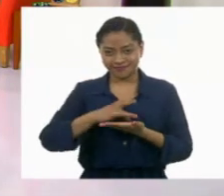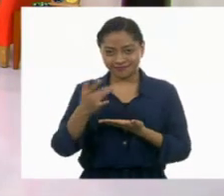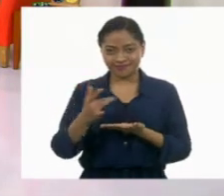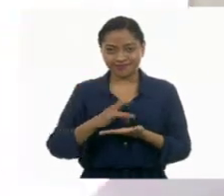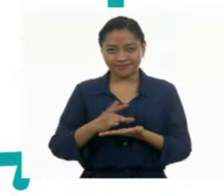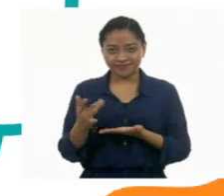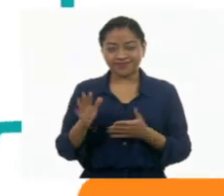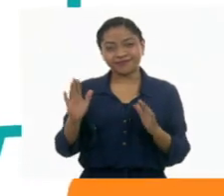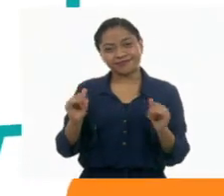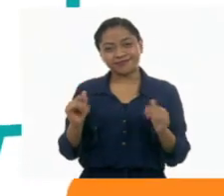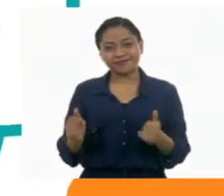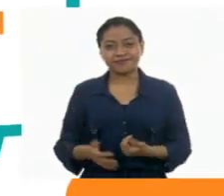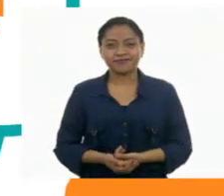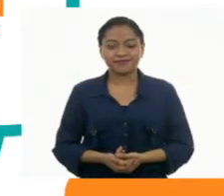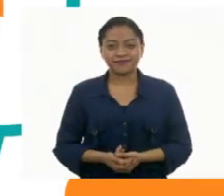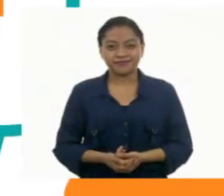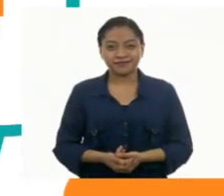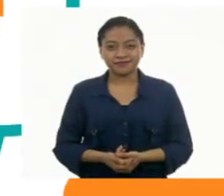Gracias. Hasta luego.